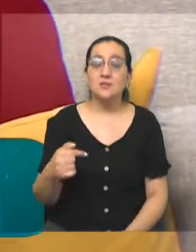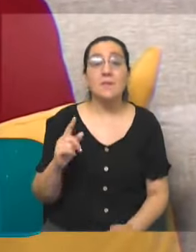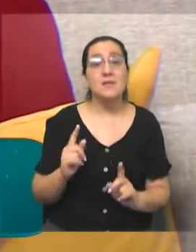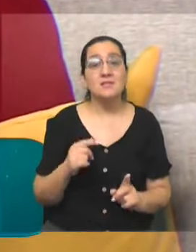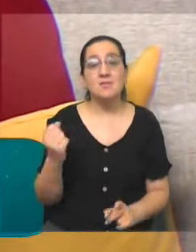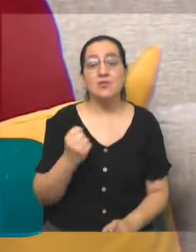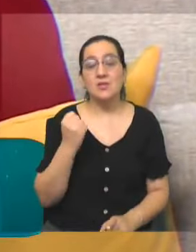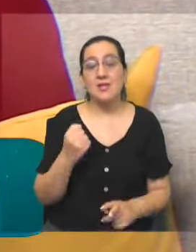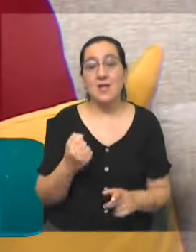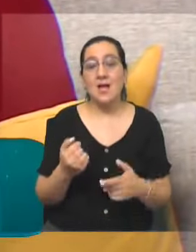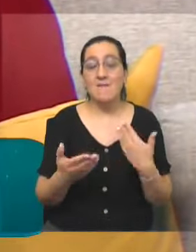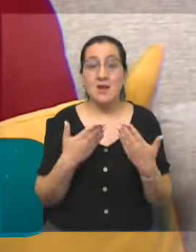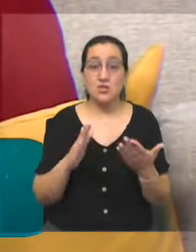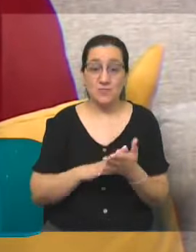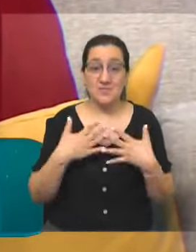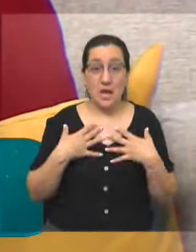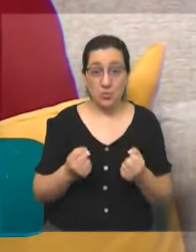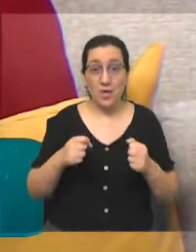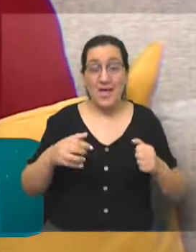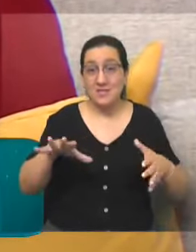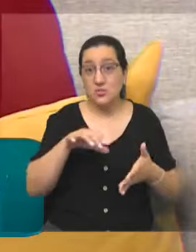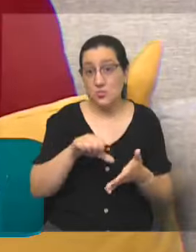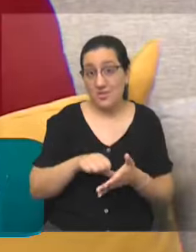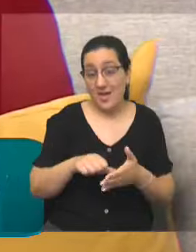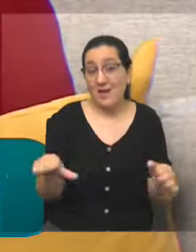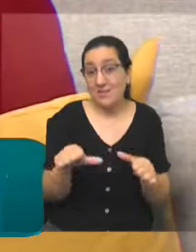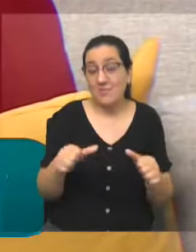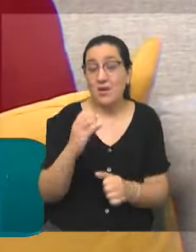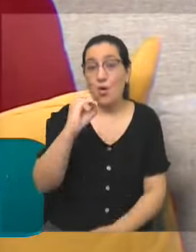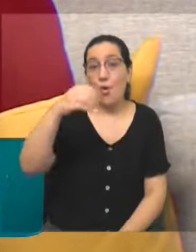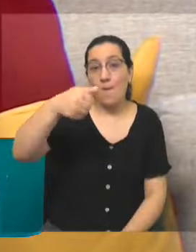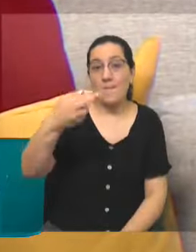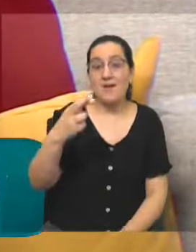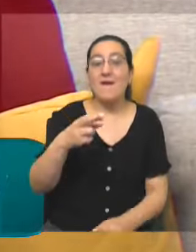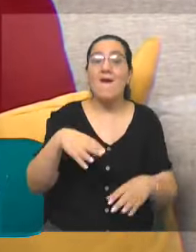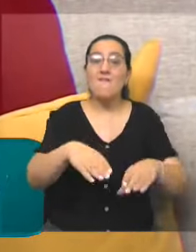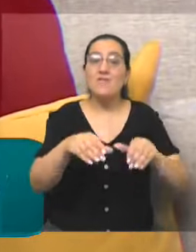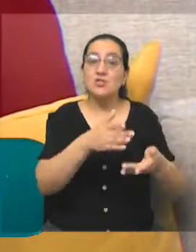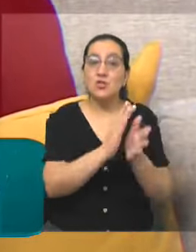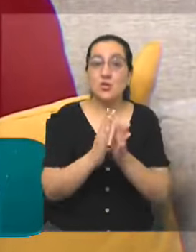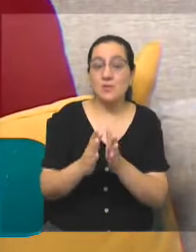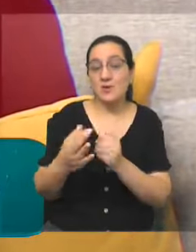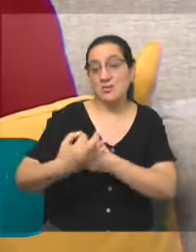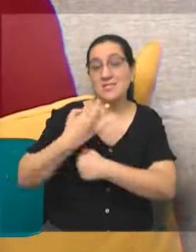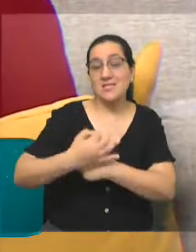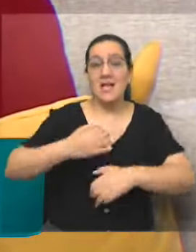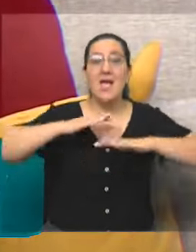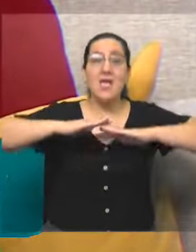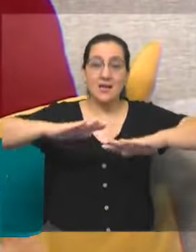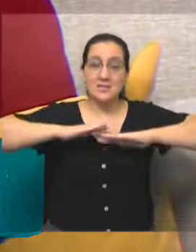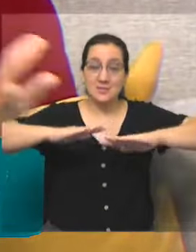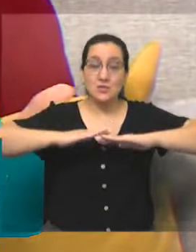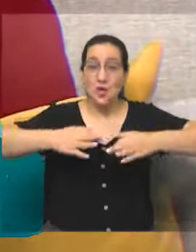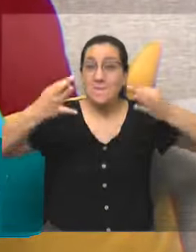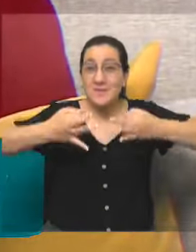con salud. Y tenemos una ciudad activa muy especial. Viene Omar, nuestro fisioterapeuta de cabecera, y nos enseña ejercicios específicos para los